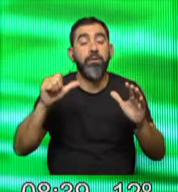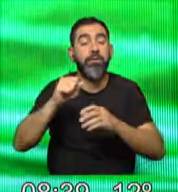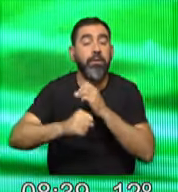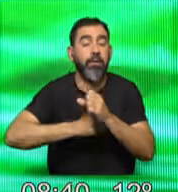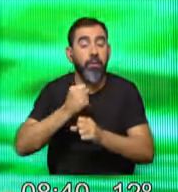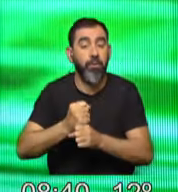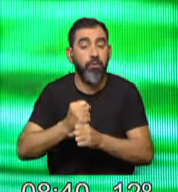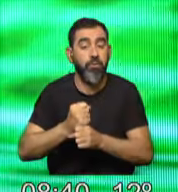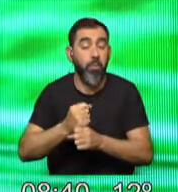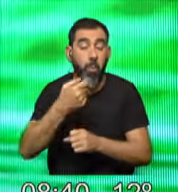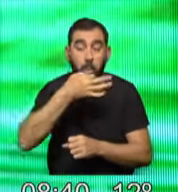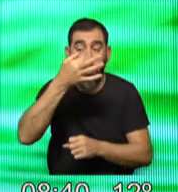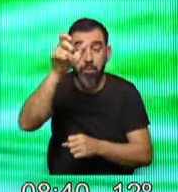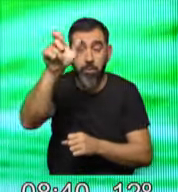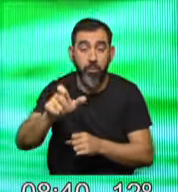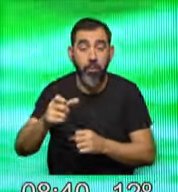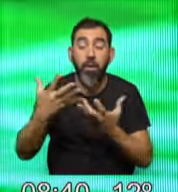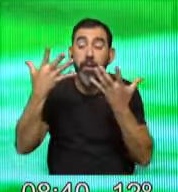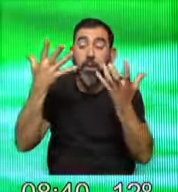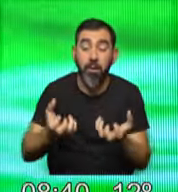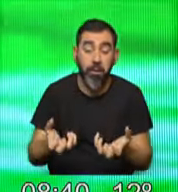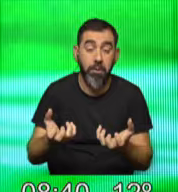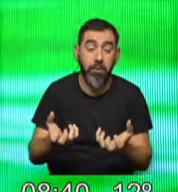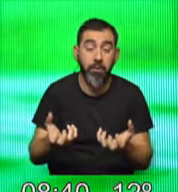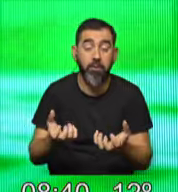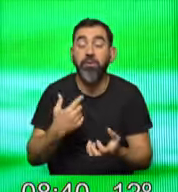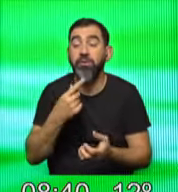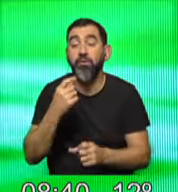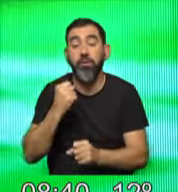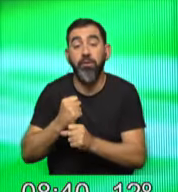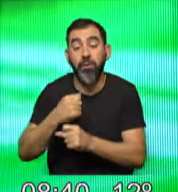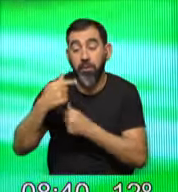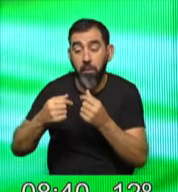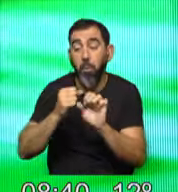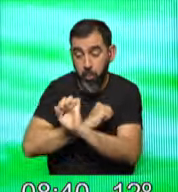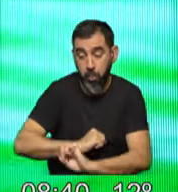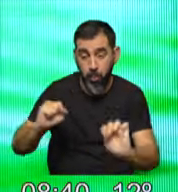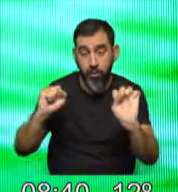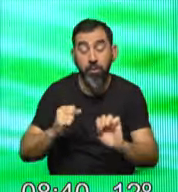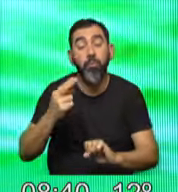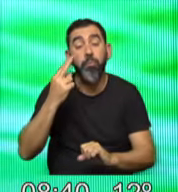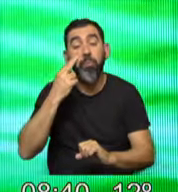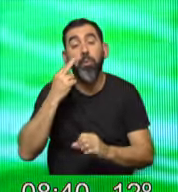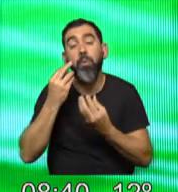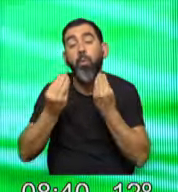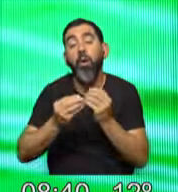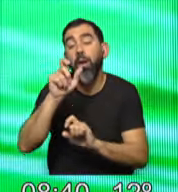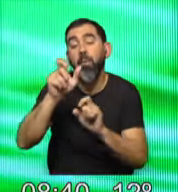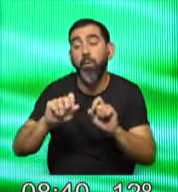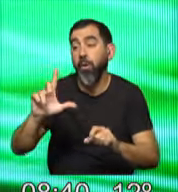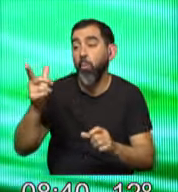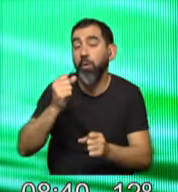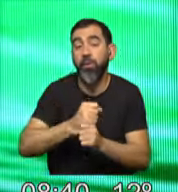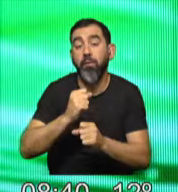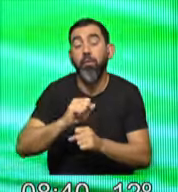años si cualquier persona decide individualmente que le conviene seguir trabajando lo puede hacer el problema que sucede es que mucha gente se queda